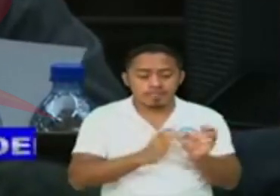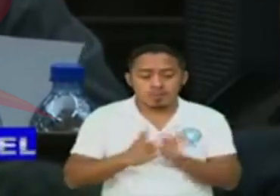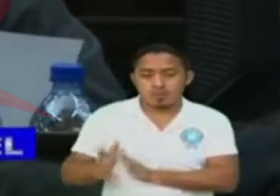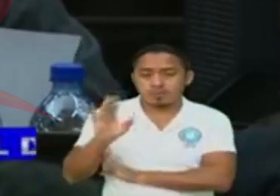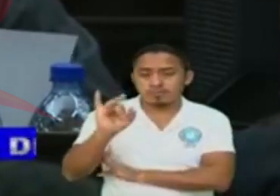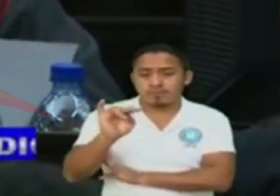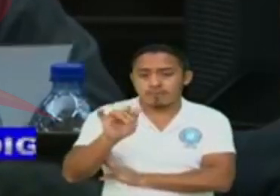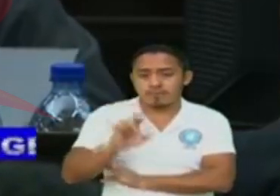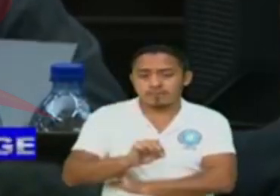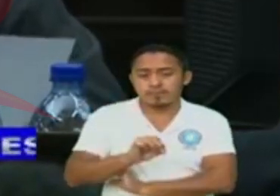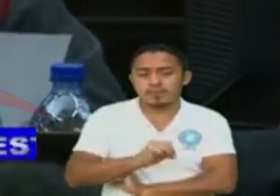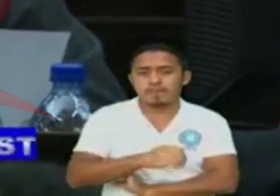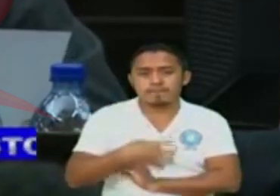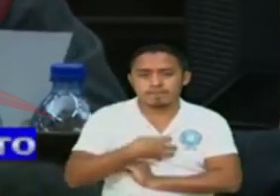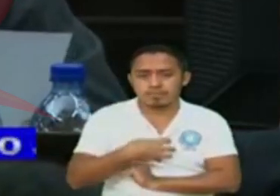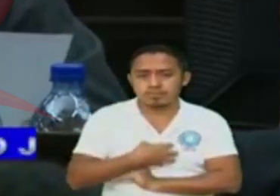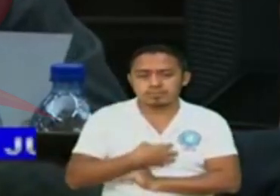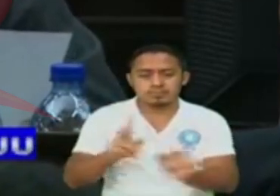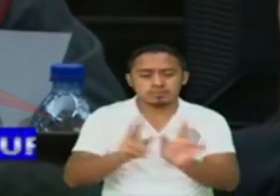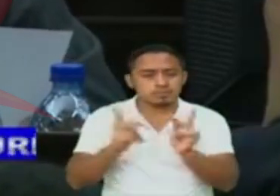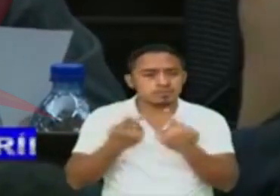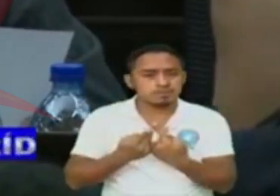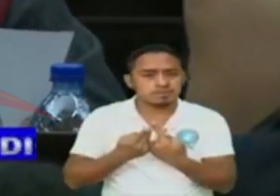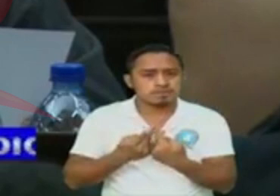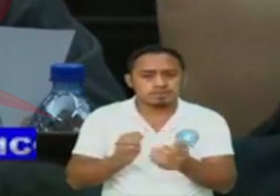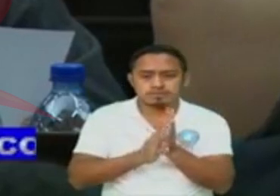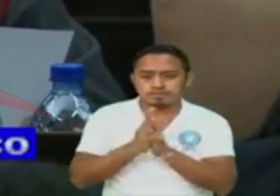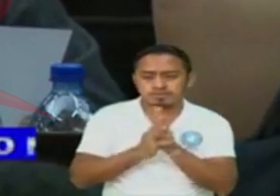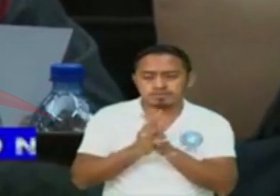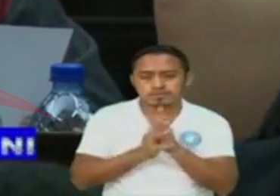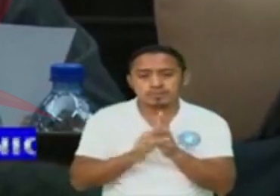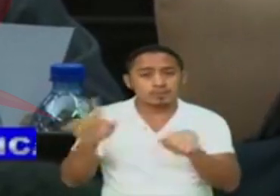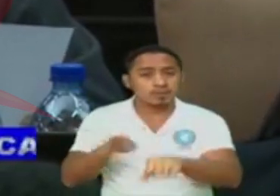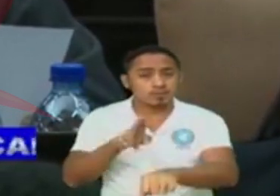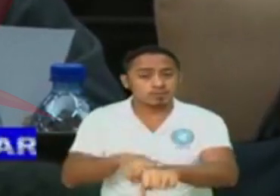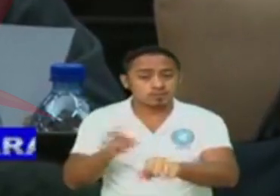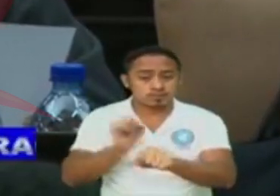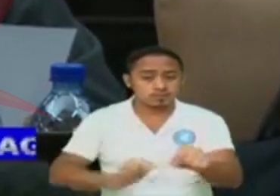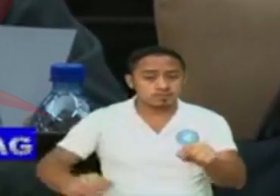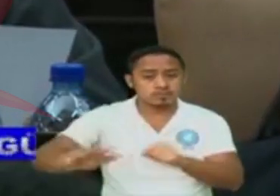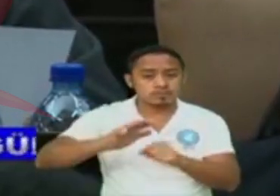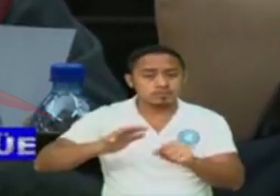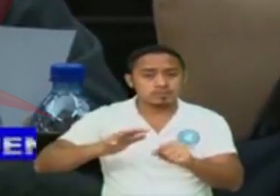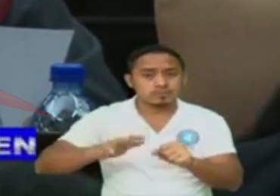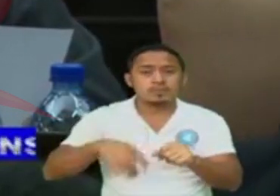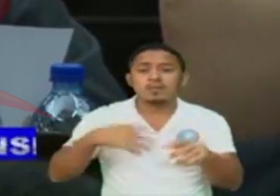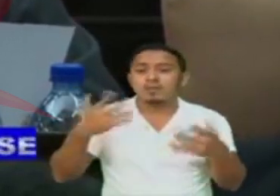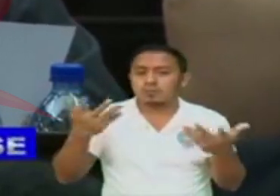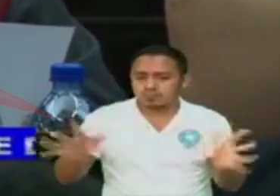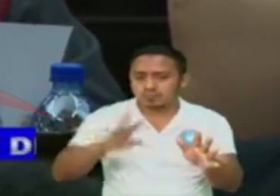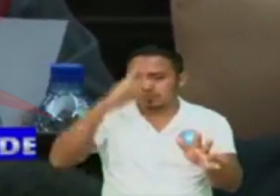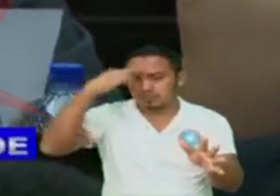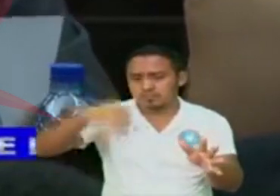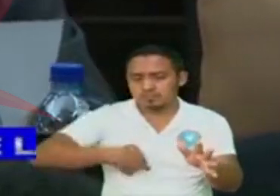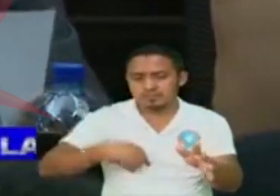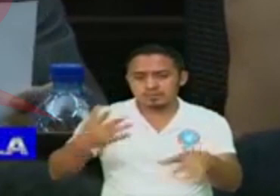de naturaleza y carácter público, de interés supremo nacional y social, por lo que las autoridades